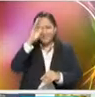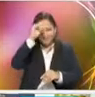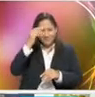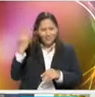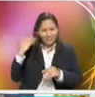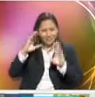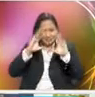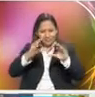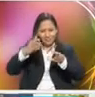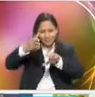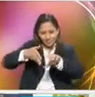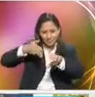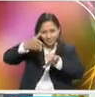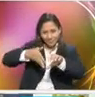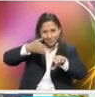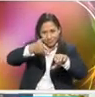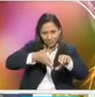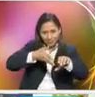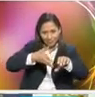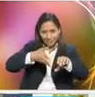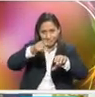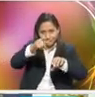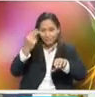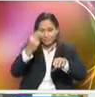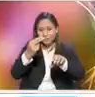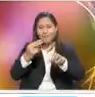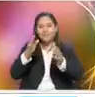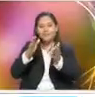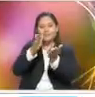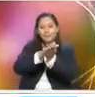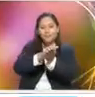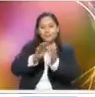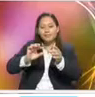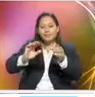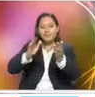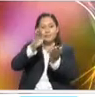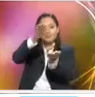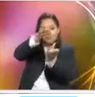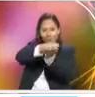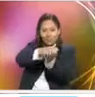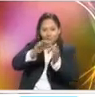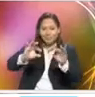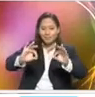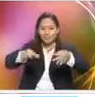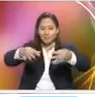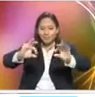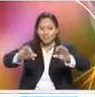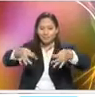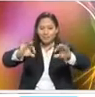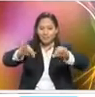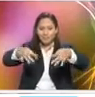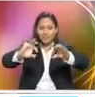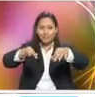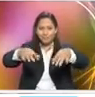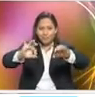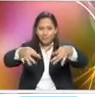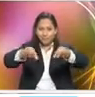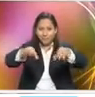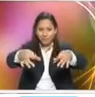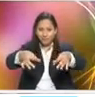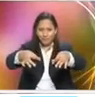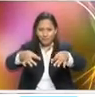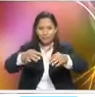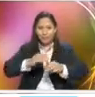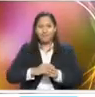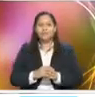alguna vez, para cortarlas, las tienen que hacer como rollito. Entonces las enciman una con la otra y la vamos a hacer rollito. A ver si ahí se ve. Enrolladitas, muy Exacto,